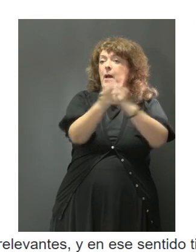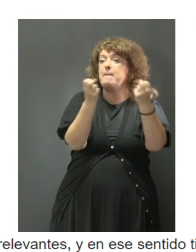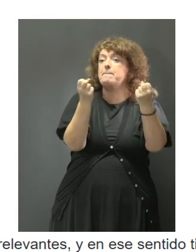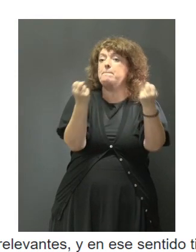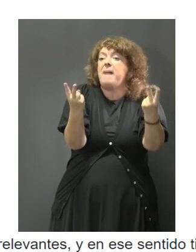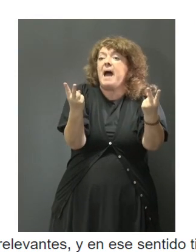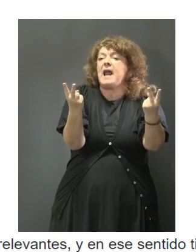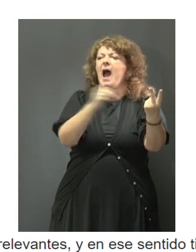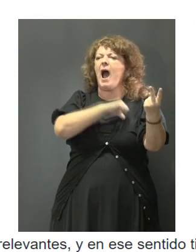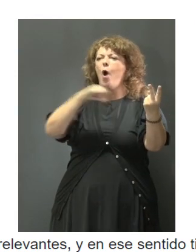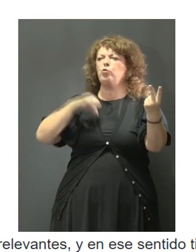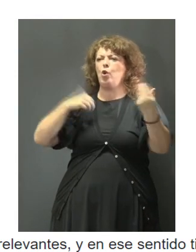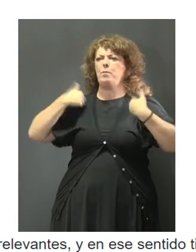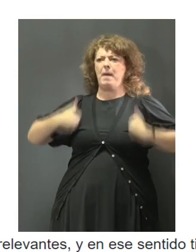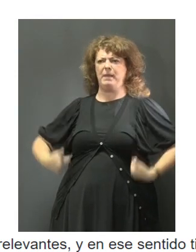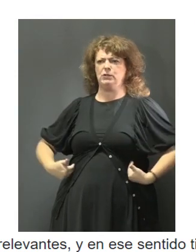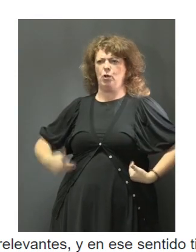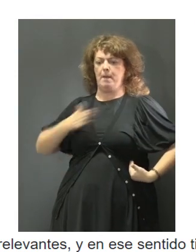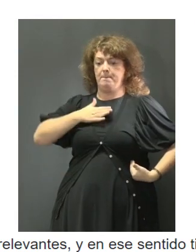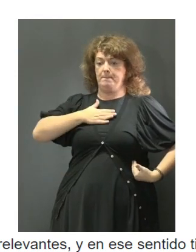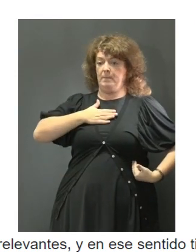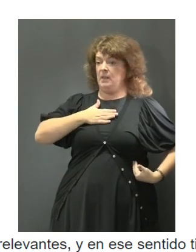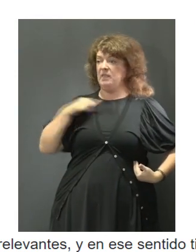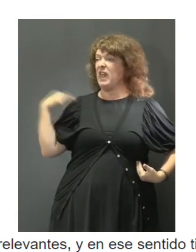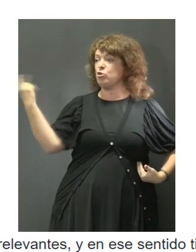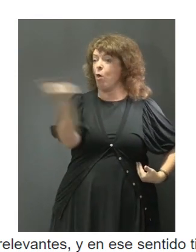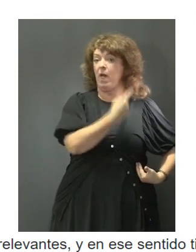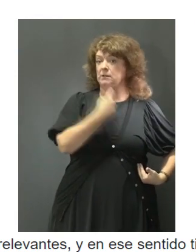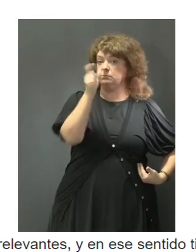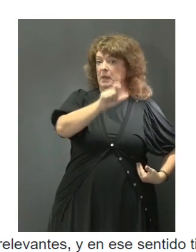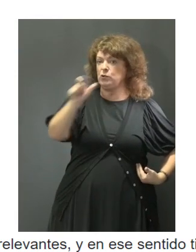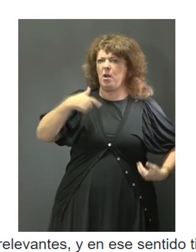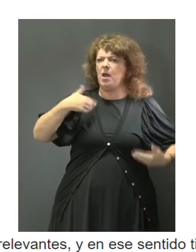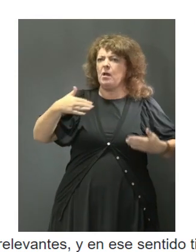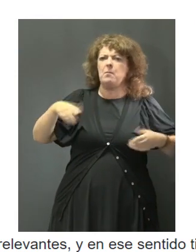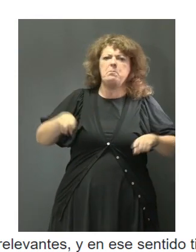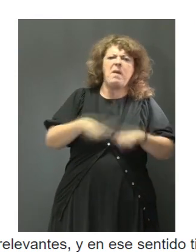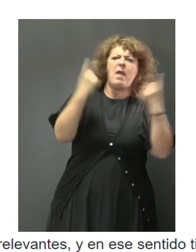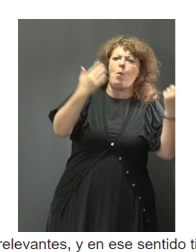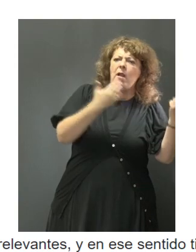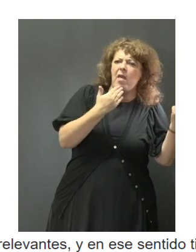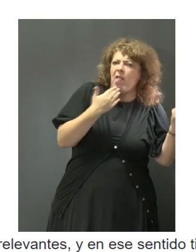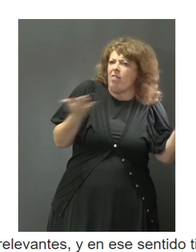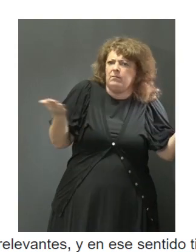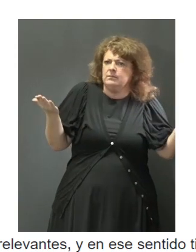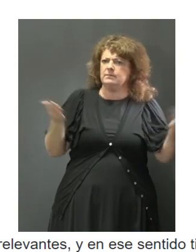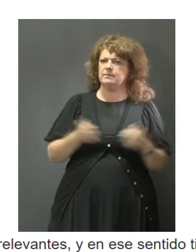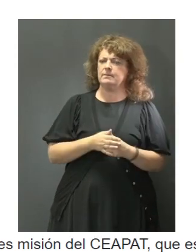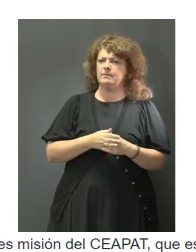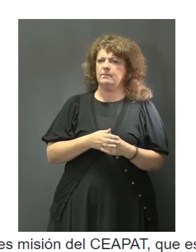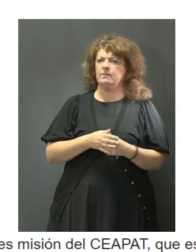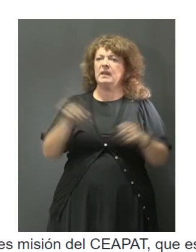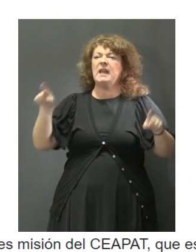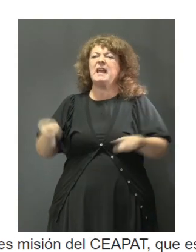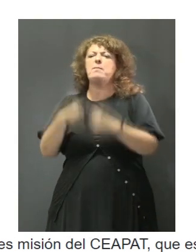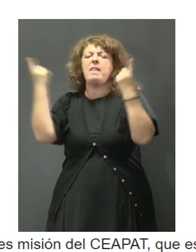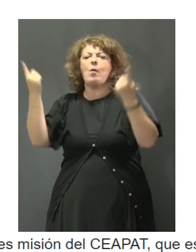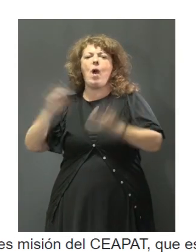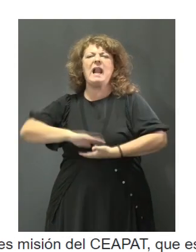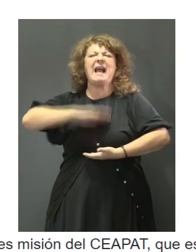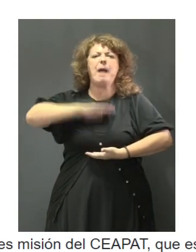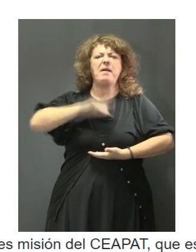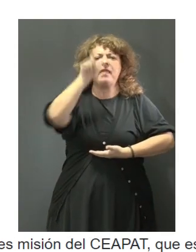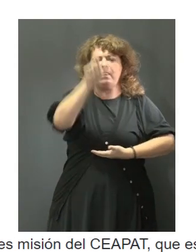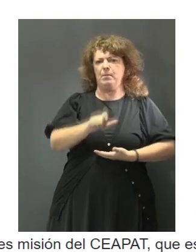autonomía personal de todas las personas, de cualquier edad y sea cual sea la capacidad de